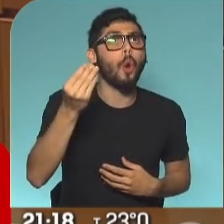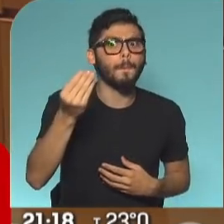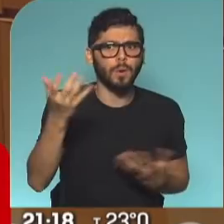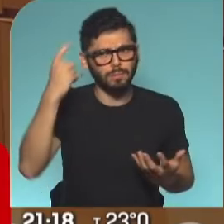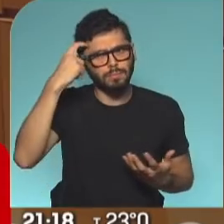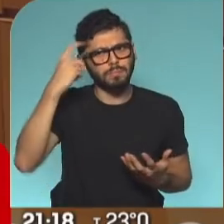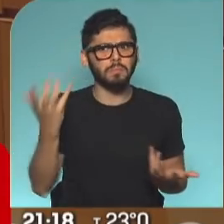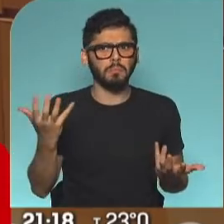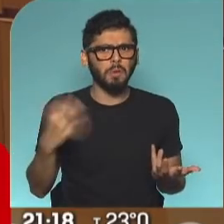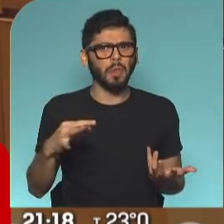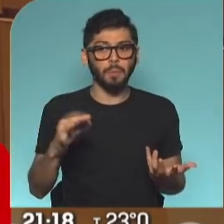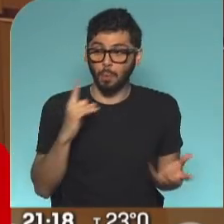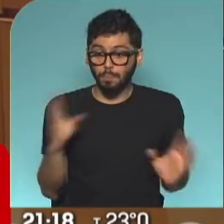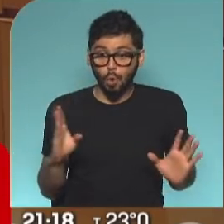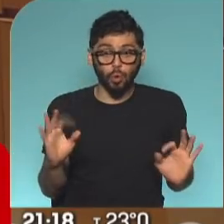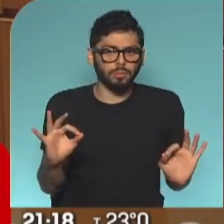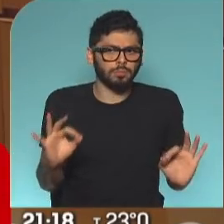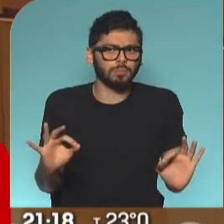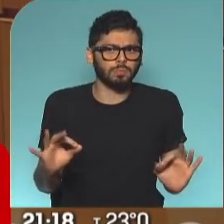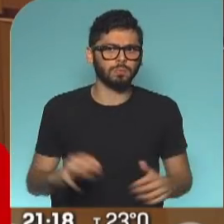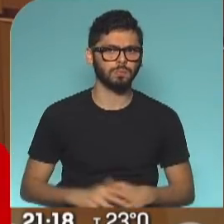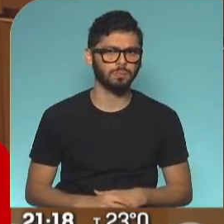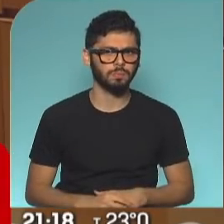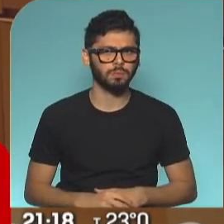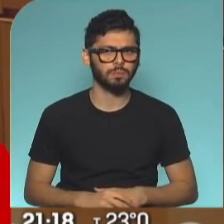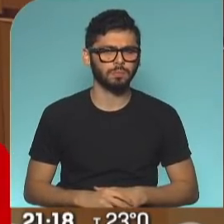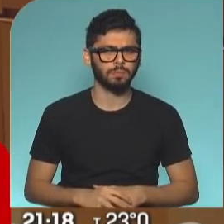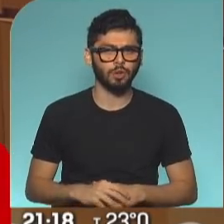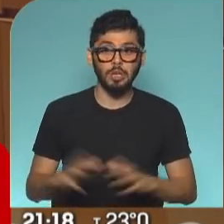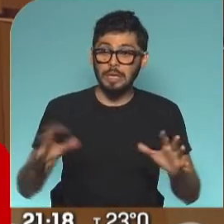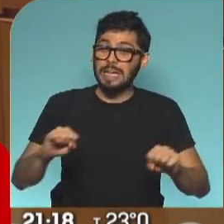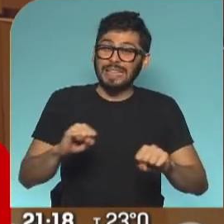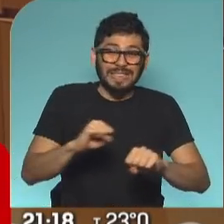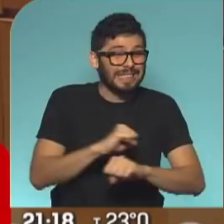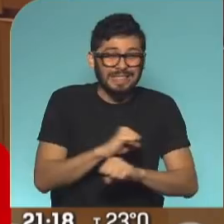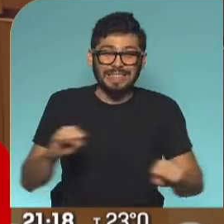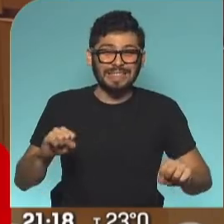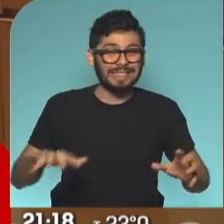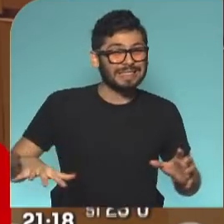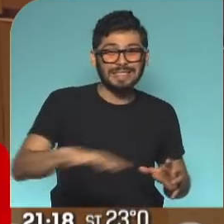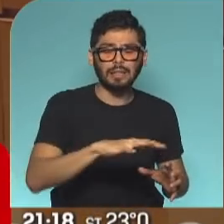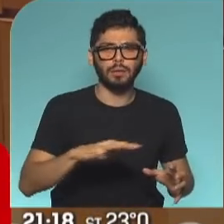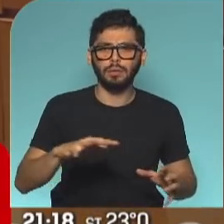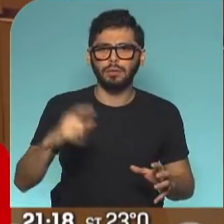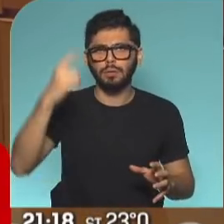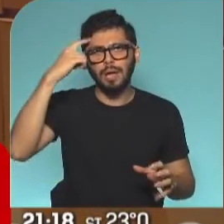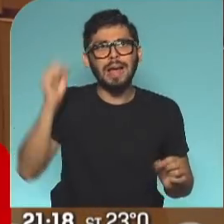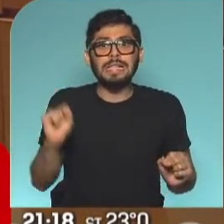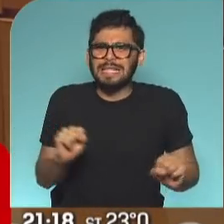Porque es una buena oportunidad. Porque ante semejante crisis deberíamos preguntarnos ¿para qué sirvió?